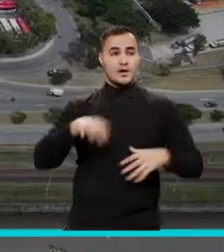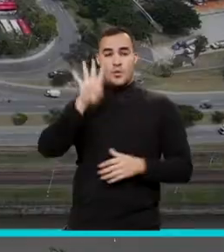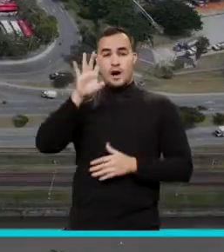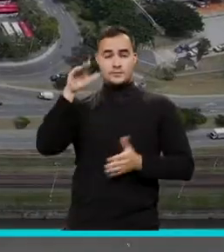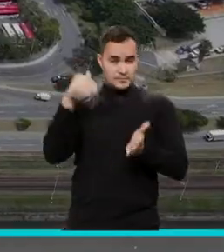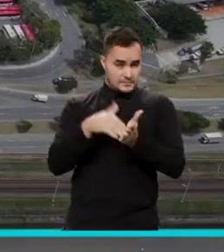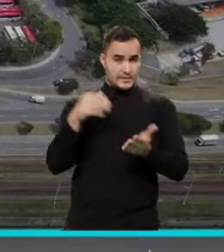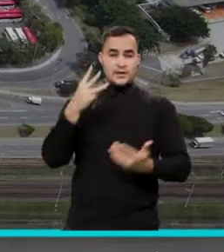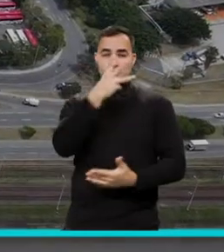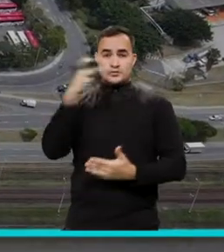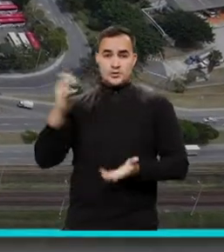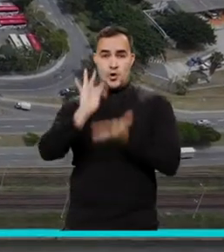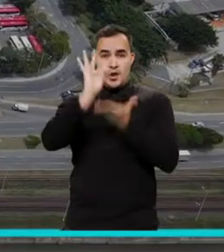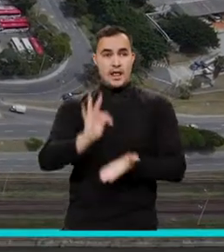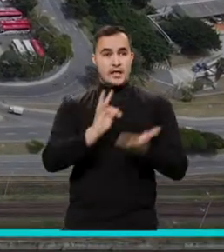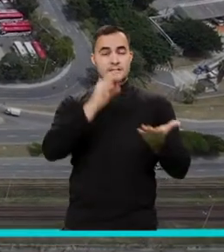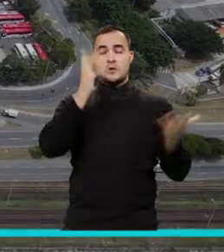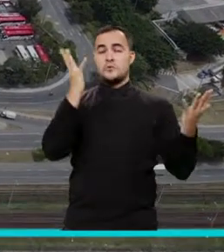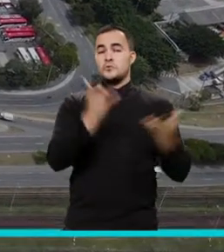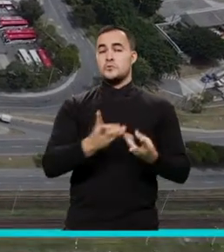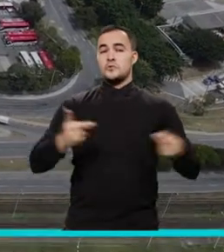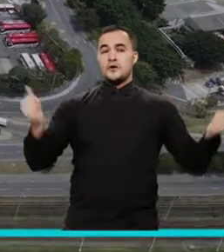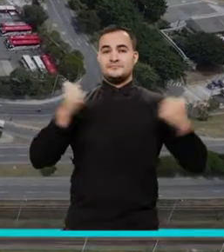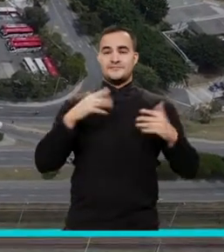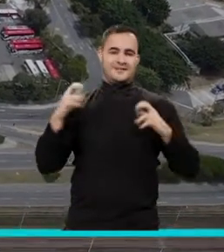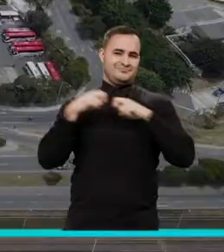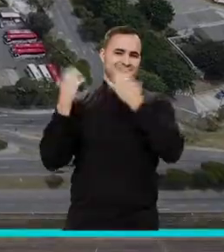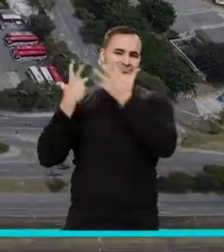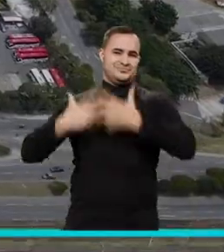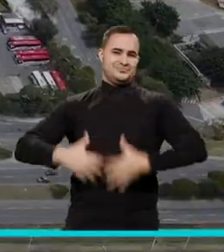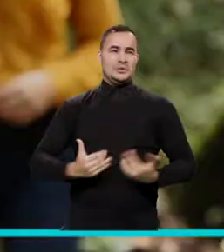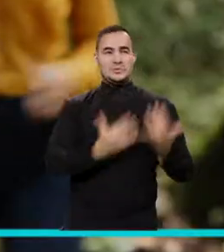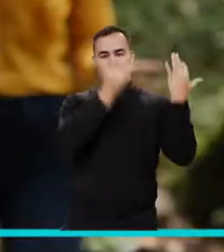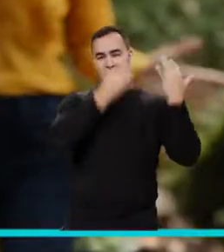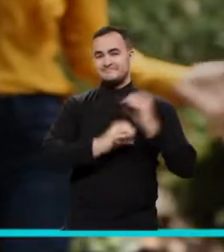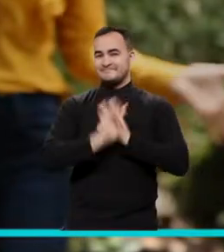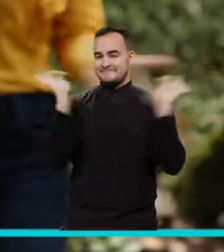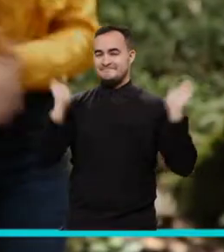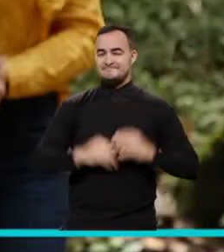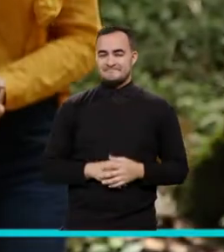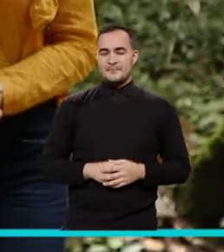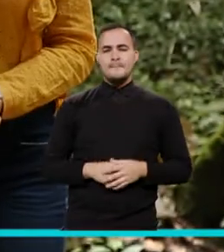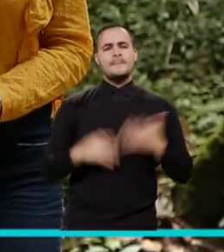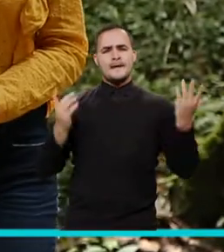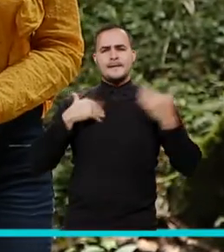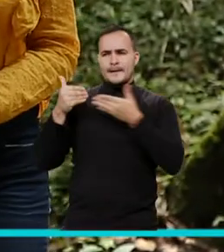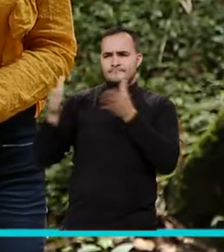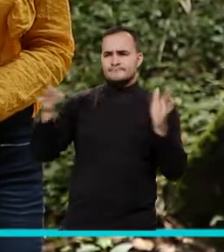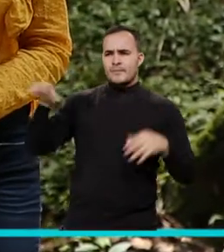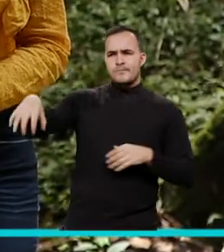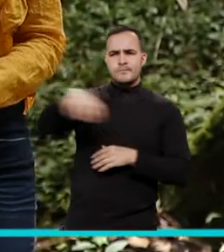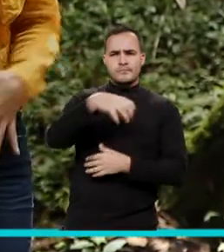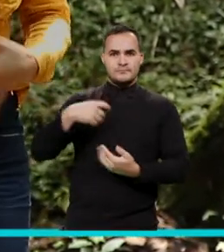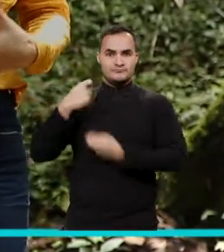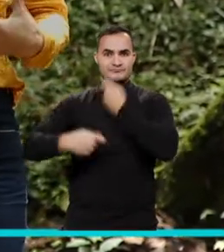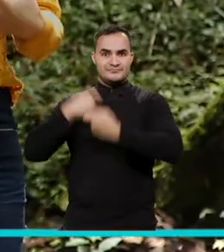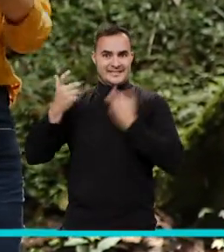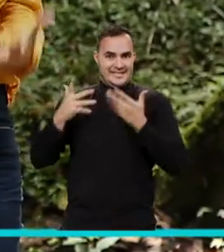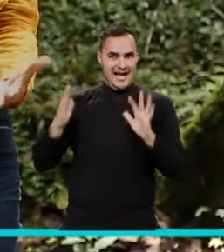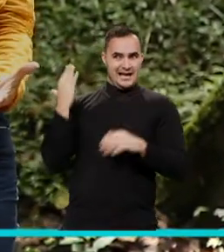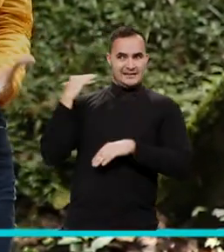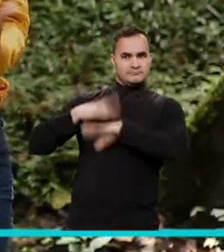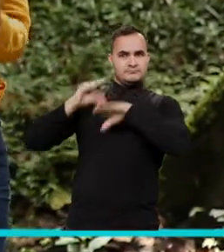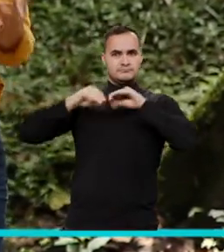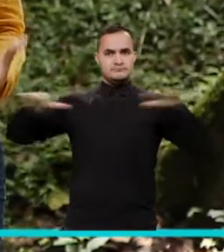millones de toneladas de CO2 y gases contaminantes al año. La reapertura de la mayoría de los sectores económicos permitió